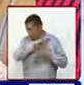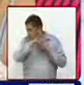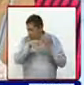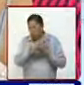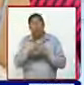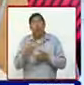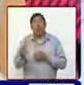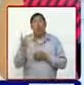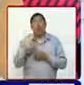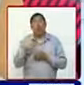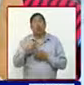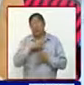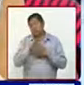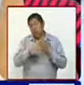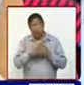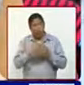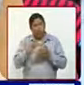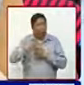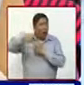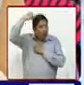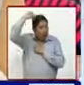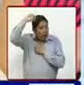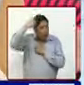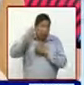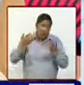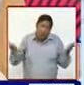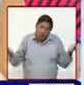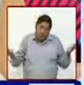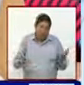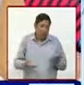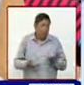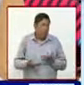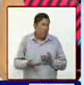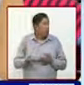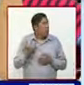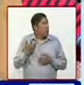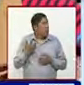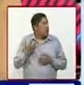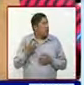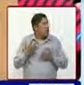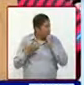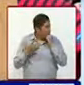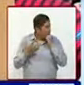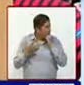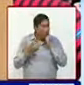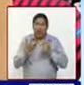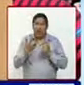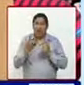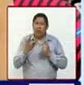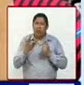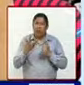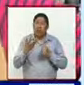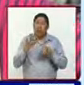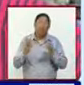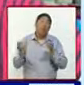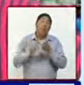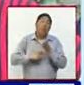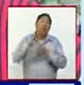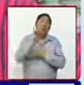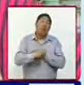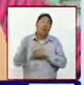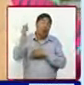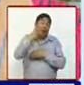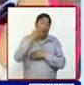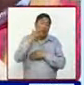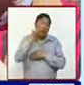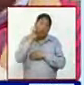que participen, todos somos del instrumento, entonces seguramente 3, 4, 5 de mayo va a ser en el Alto. Morales también